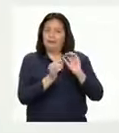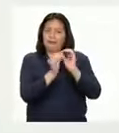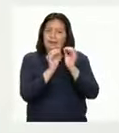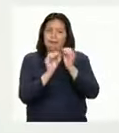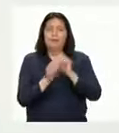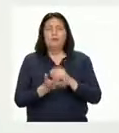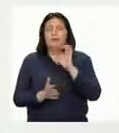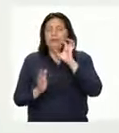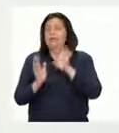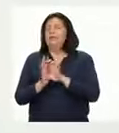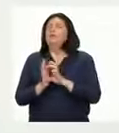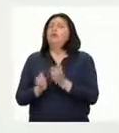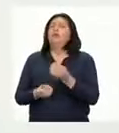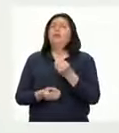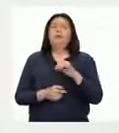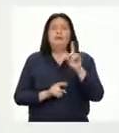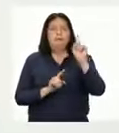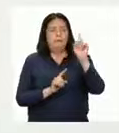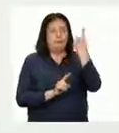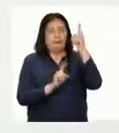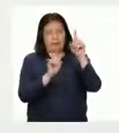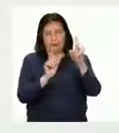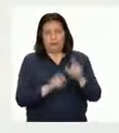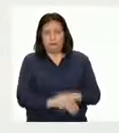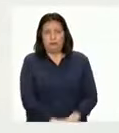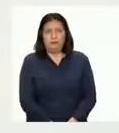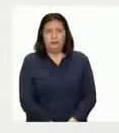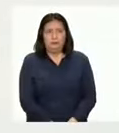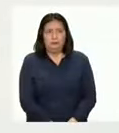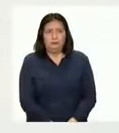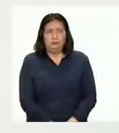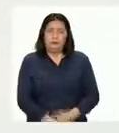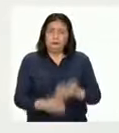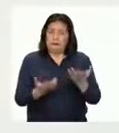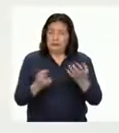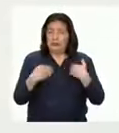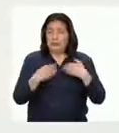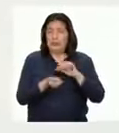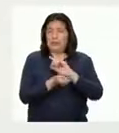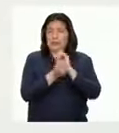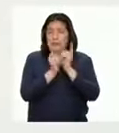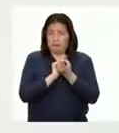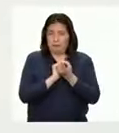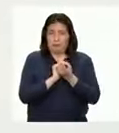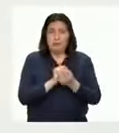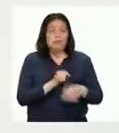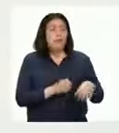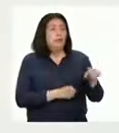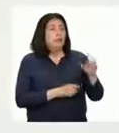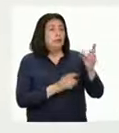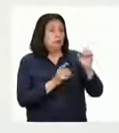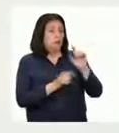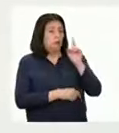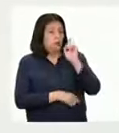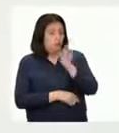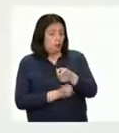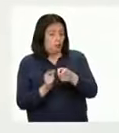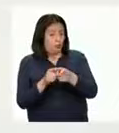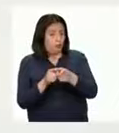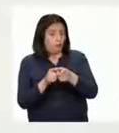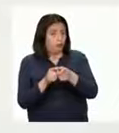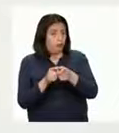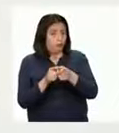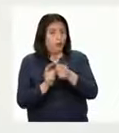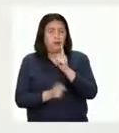¿Cómo diría, por ejemplo, la primera pregunta? Tendría que cambiar todos los usos de tú por